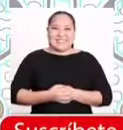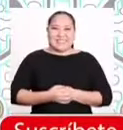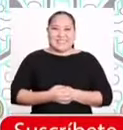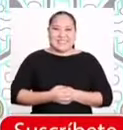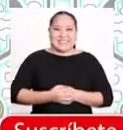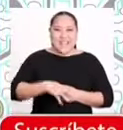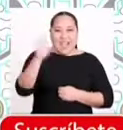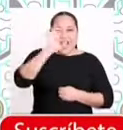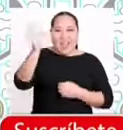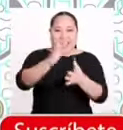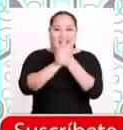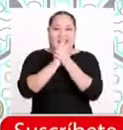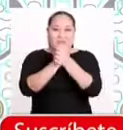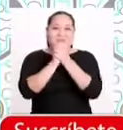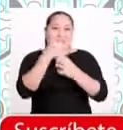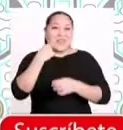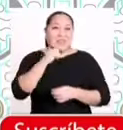¡Hola!